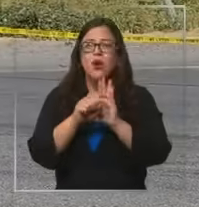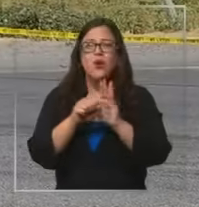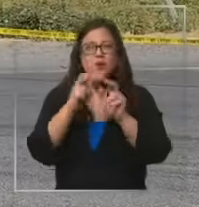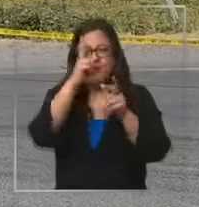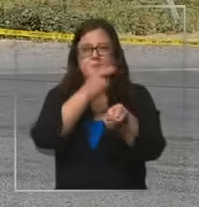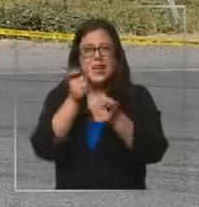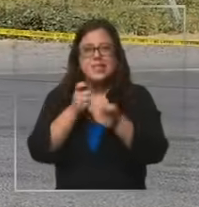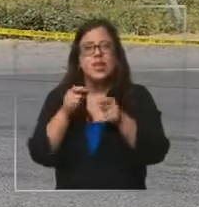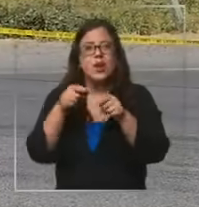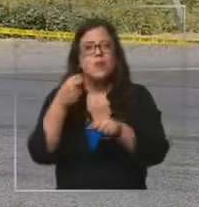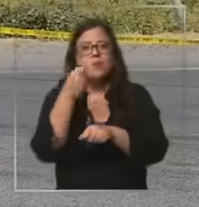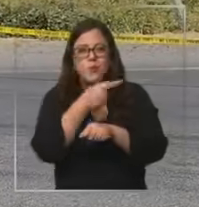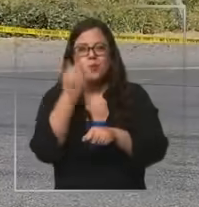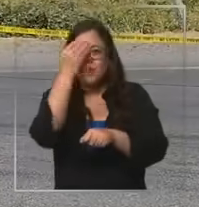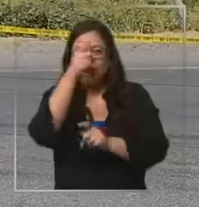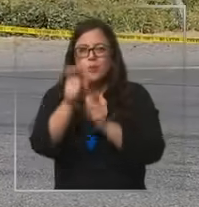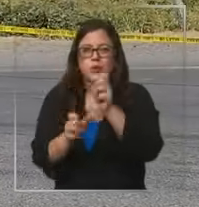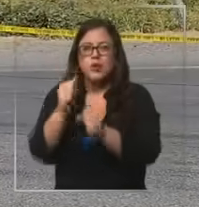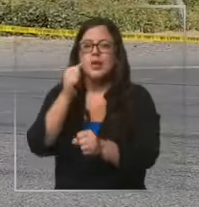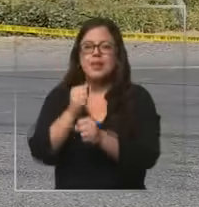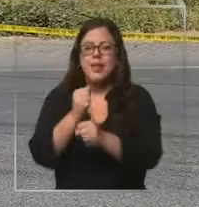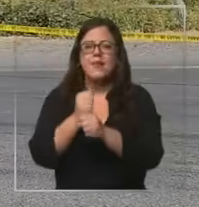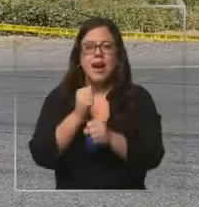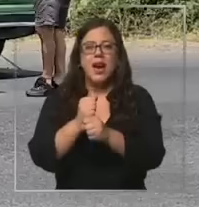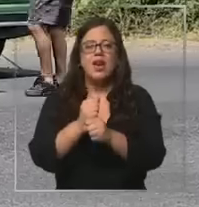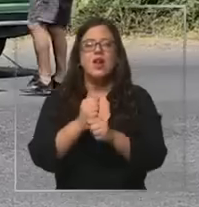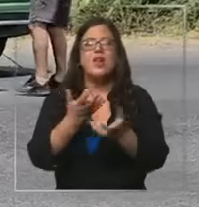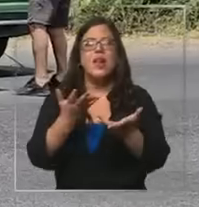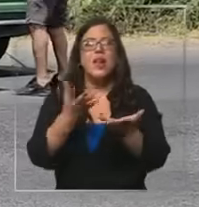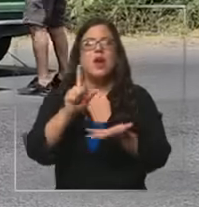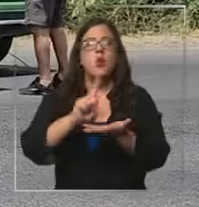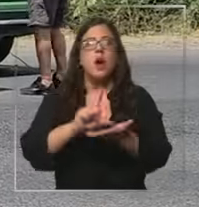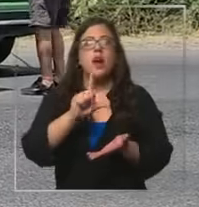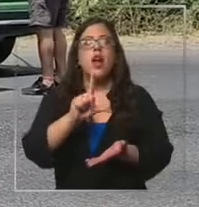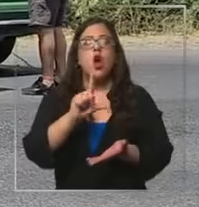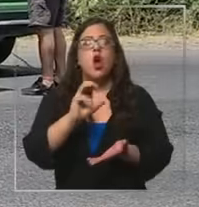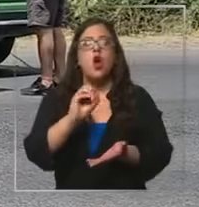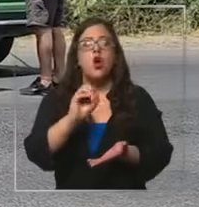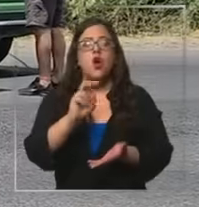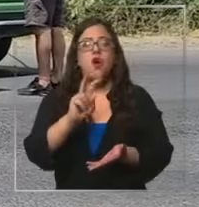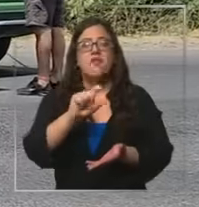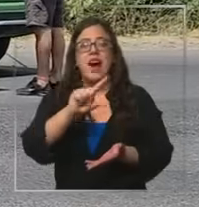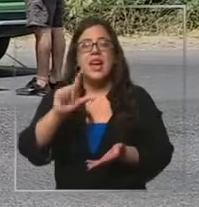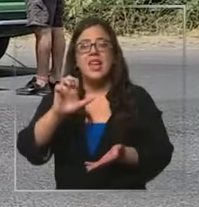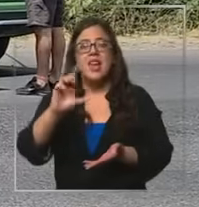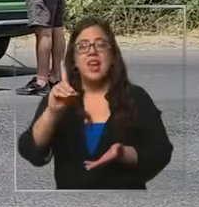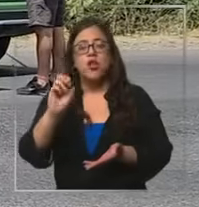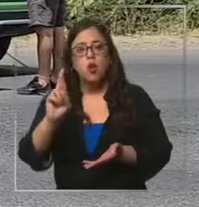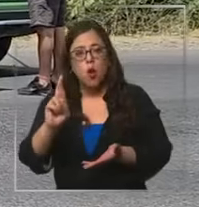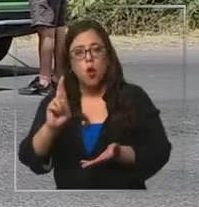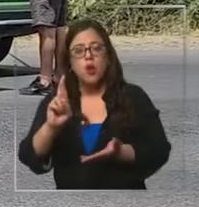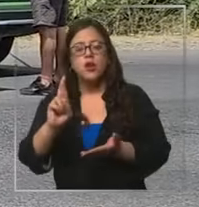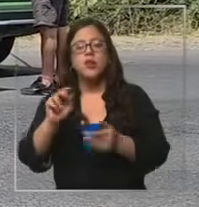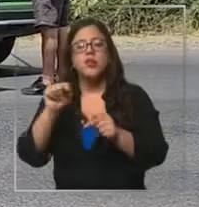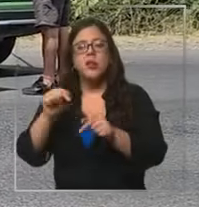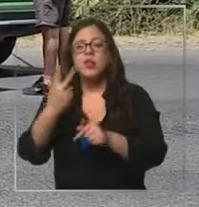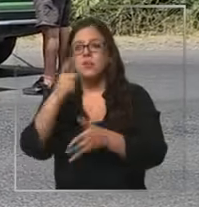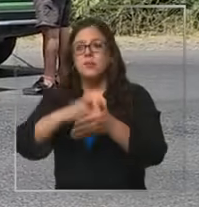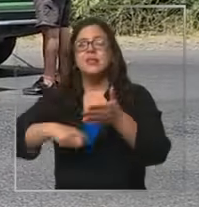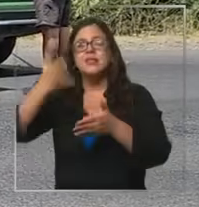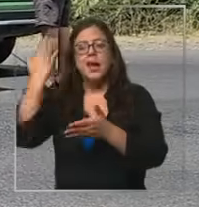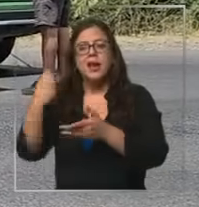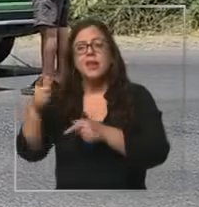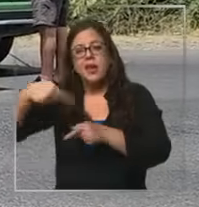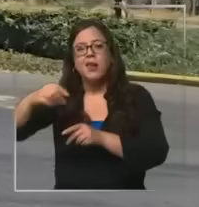precisamente la preocupación de los trabajadores en Lo Valledor, en La Vega Central, quienes nos informaban ya hace, como les decía yo, 2 meses